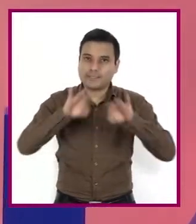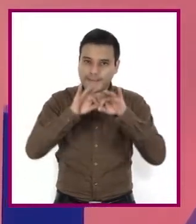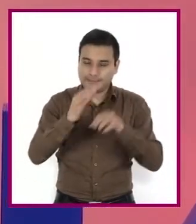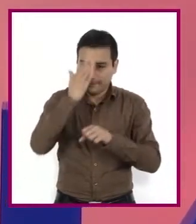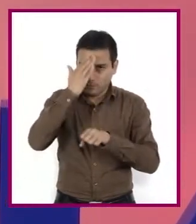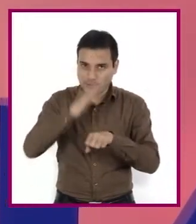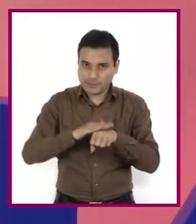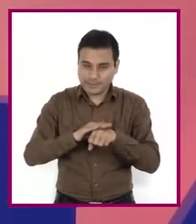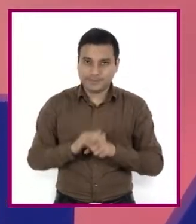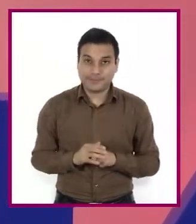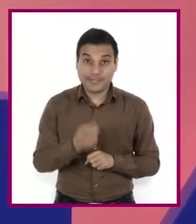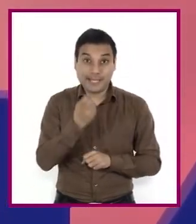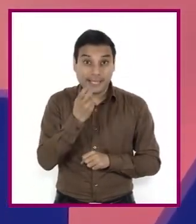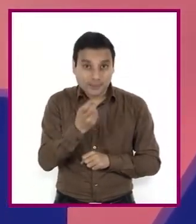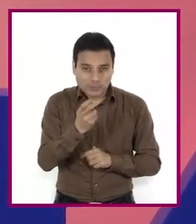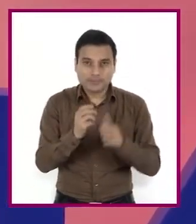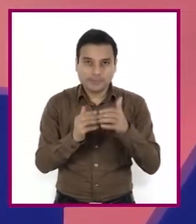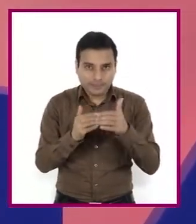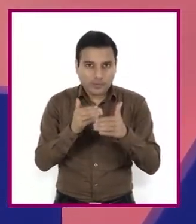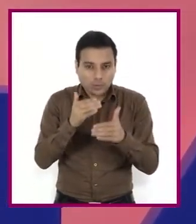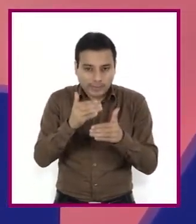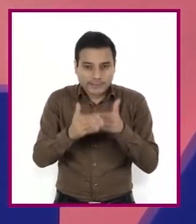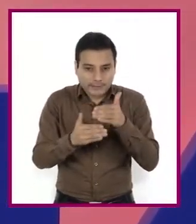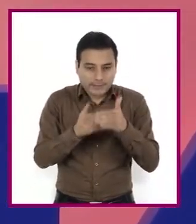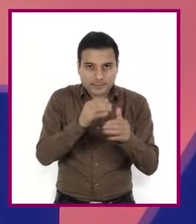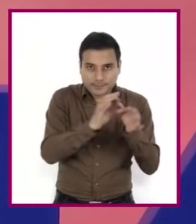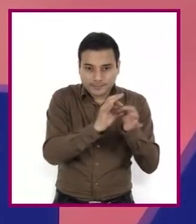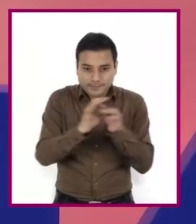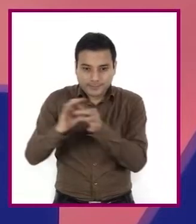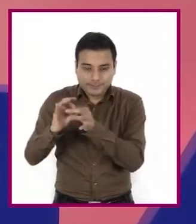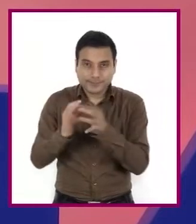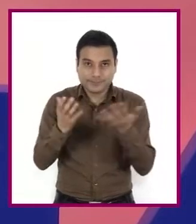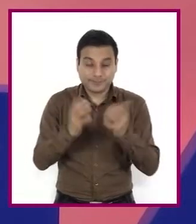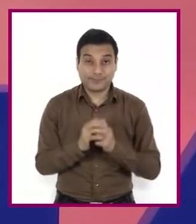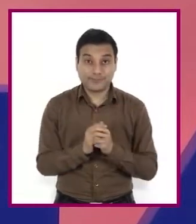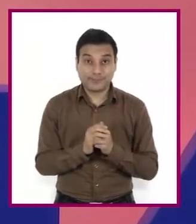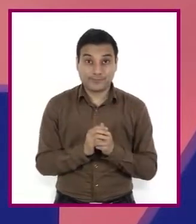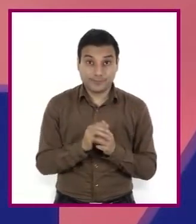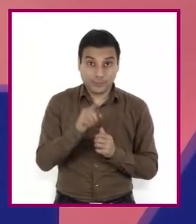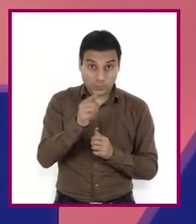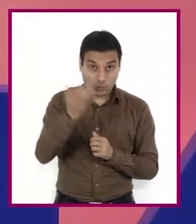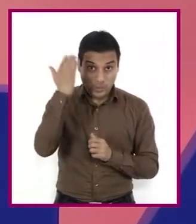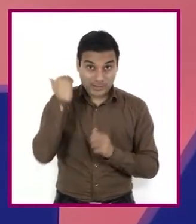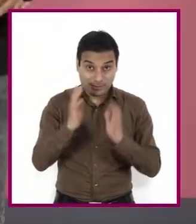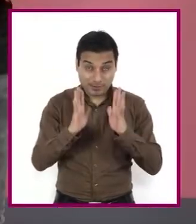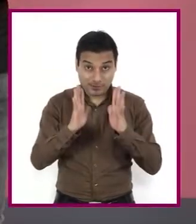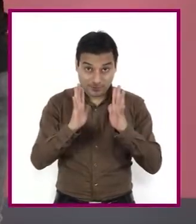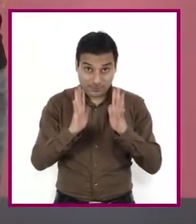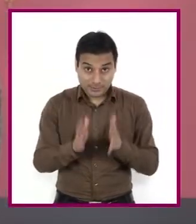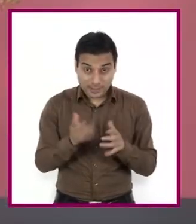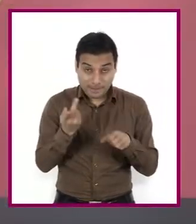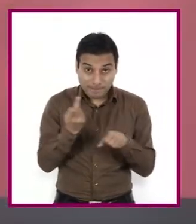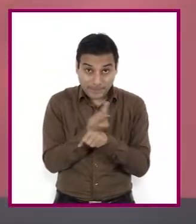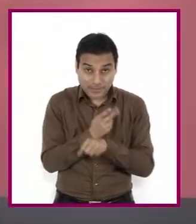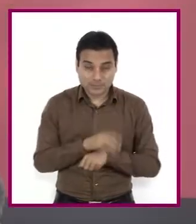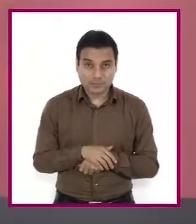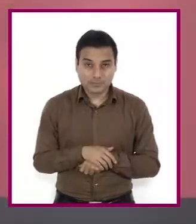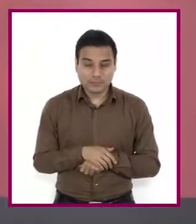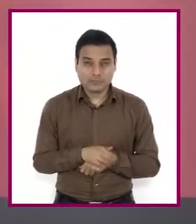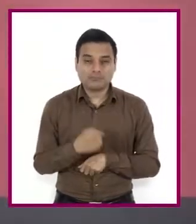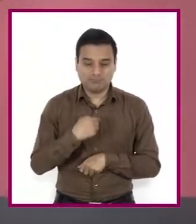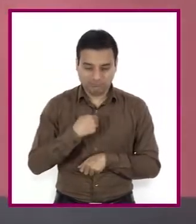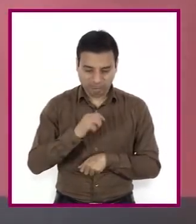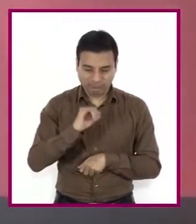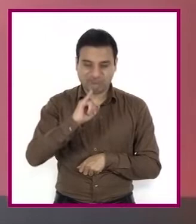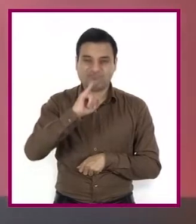tiene que ver con la progresión de un texto. ¿Alguna vez les ha sucedido? Honestamente, a mi